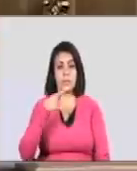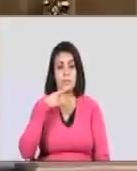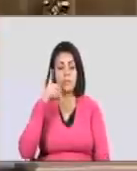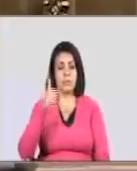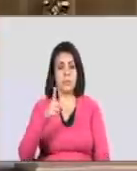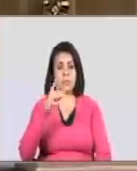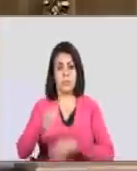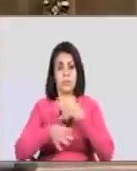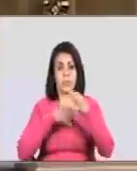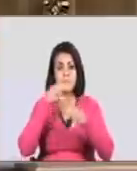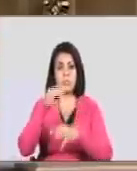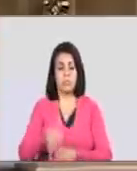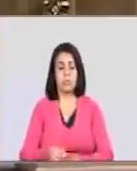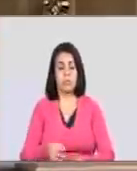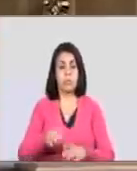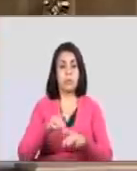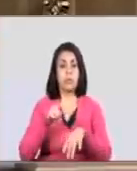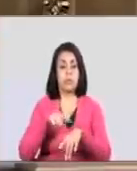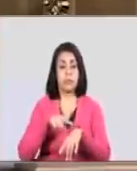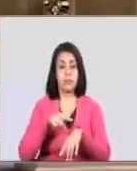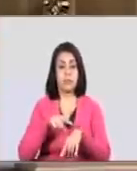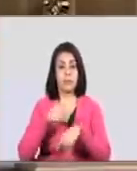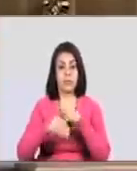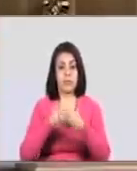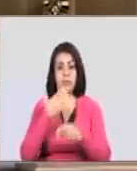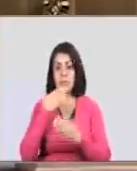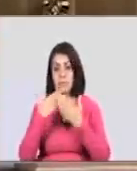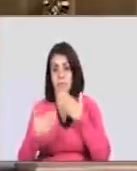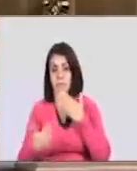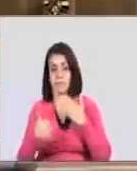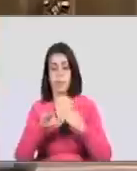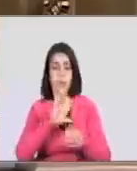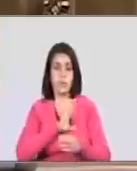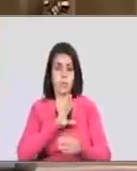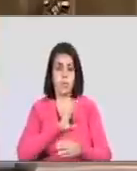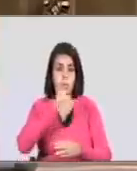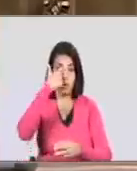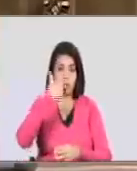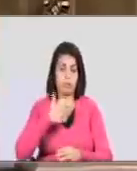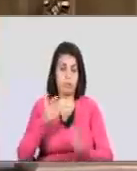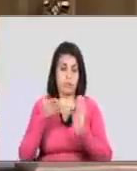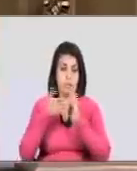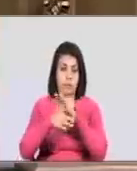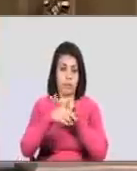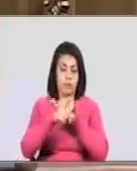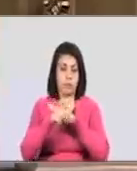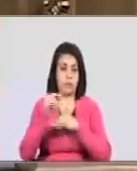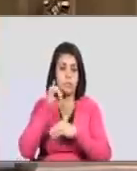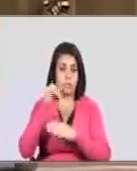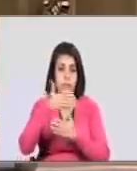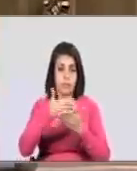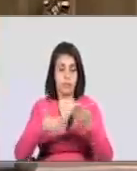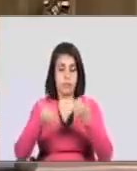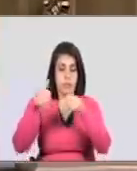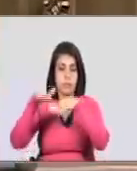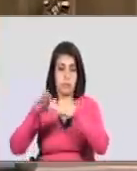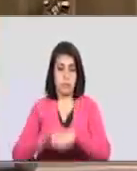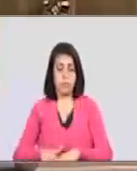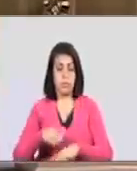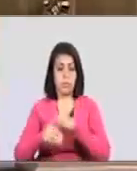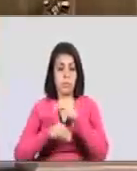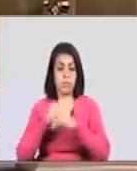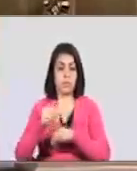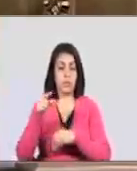deberá pronunciarse de oficio o a solicitud de parte sobre la admisión de la demanda y la suspensión de los